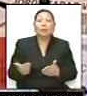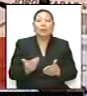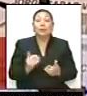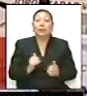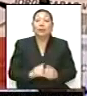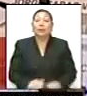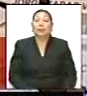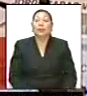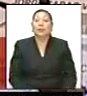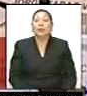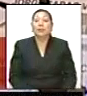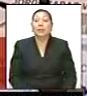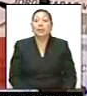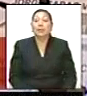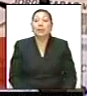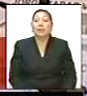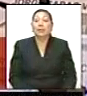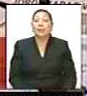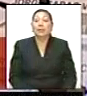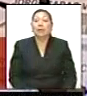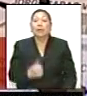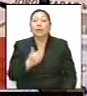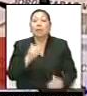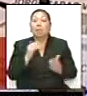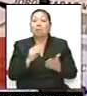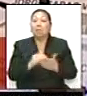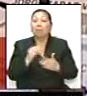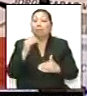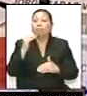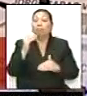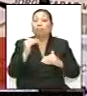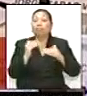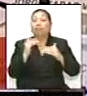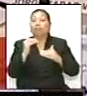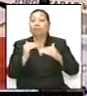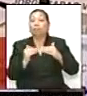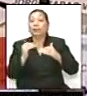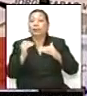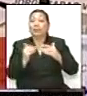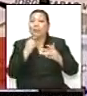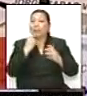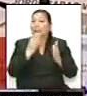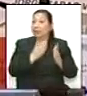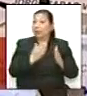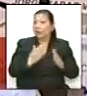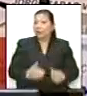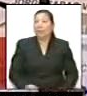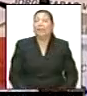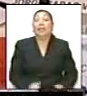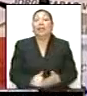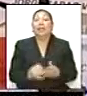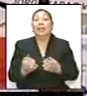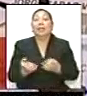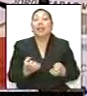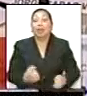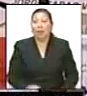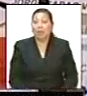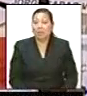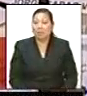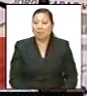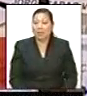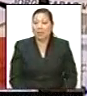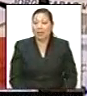de ir gradualmente pasando de economías meramente extractiva la economía un poco